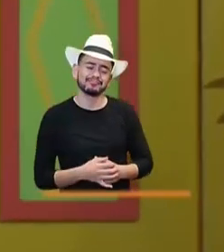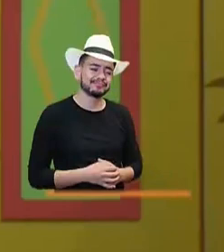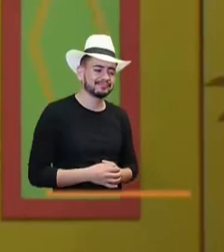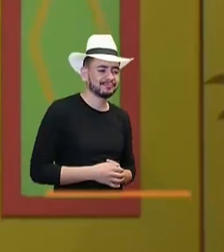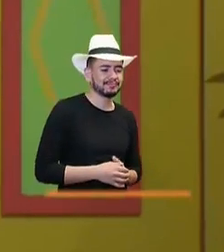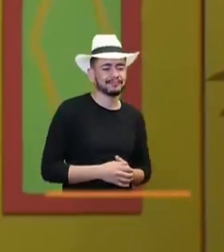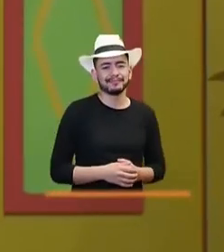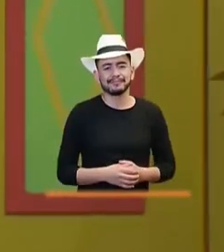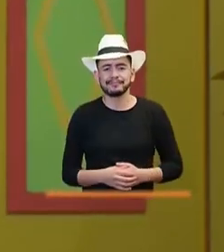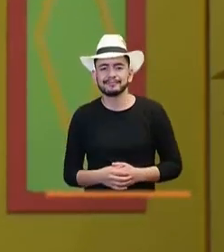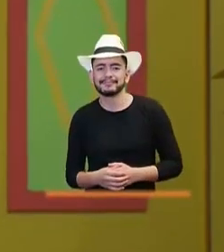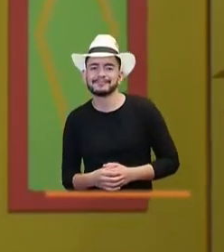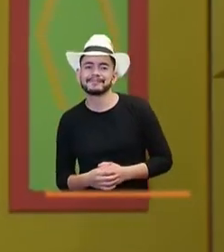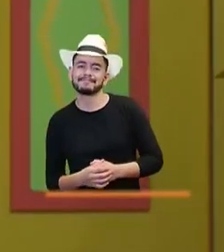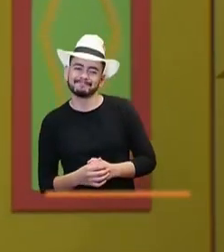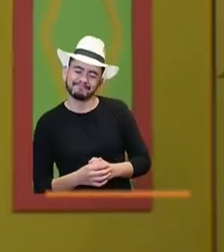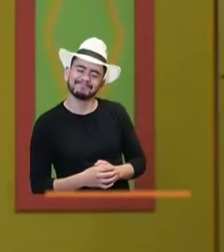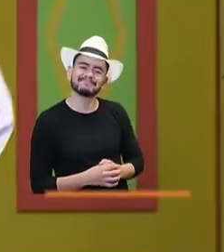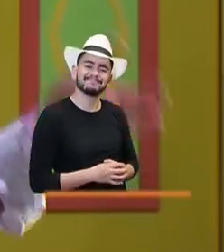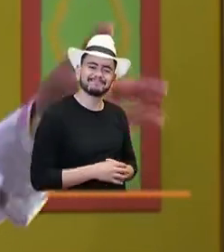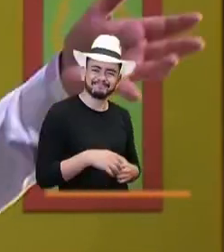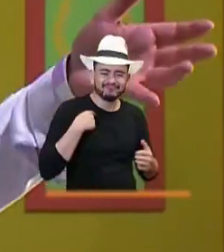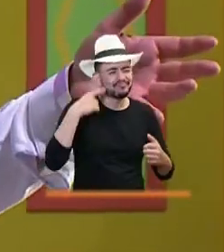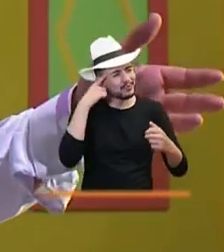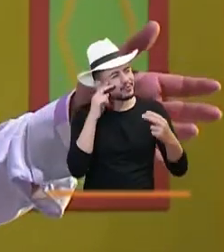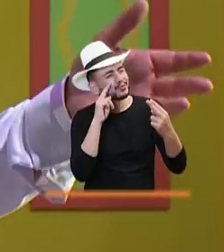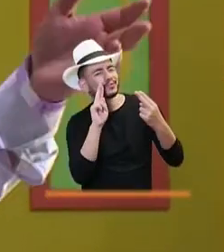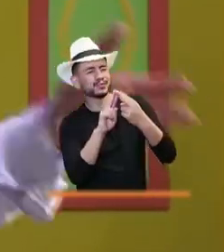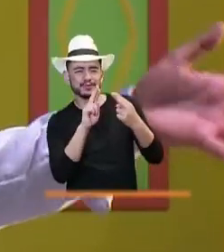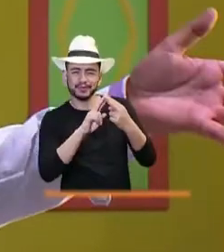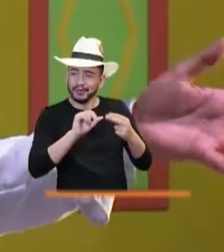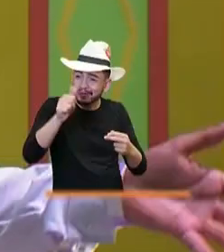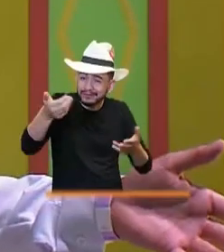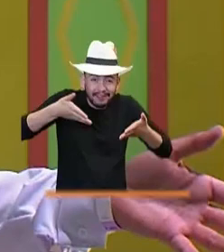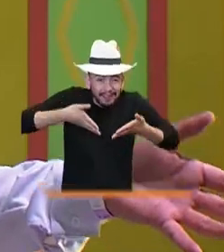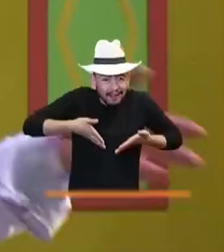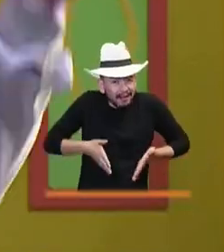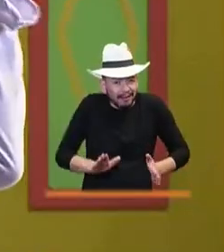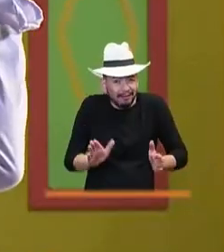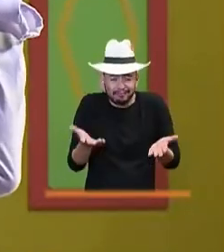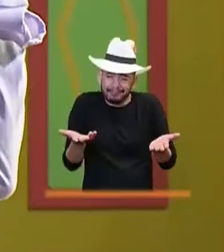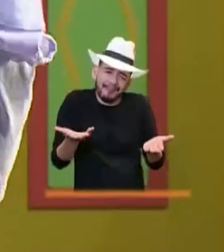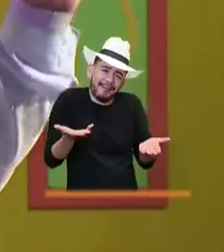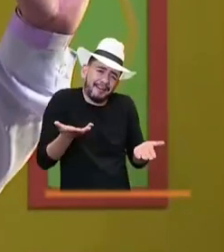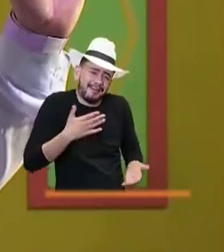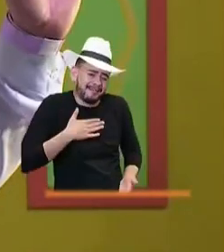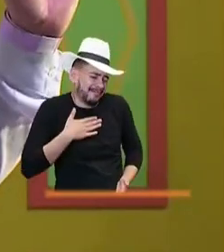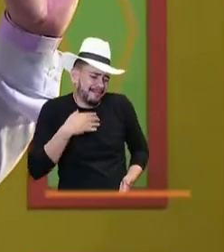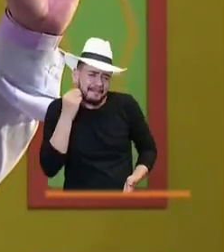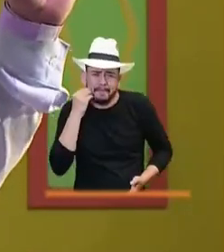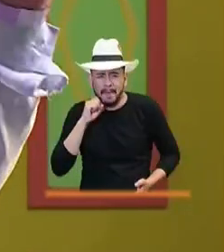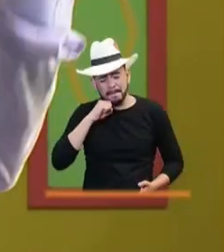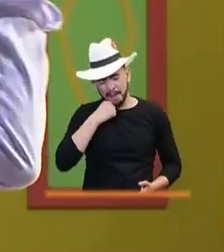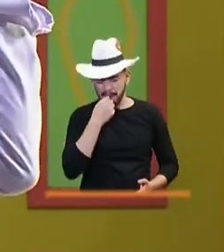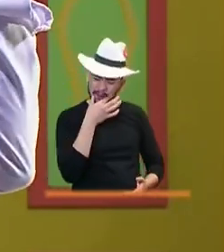Esto decía un costeño, mi abuelito era un tipazo, pero